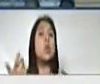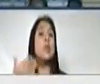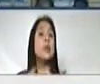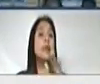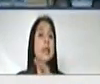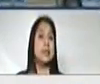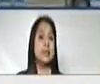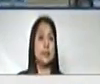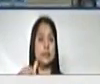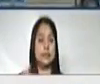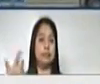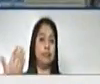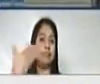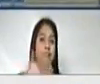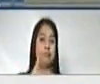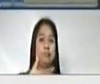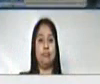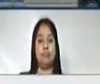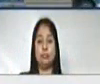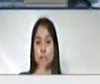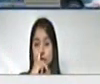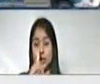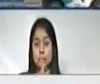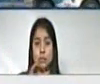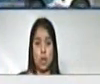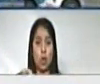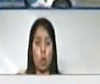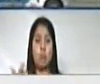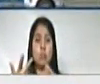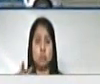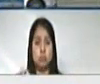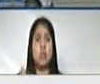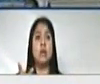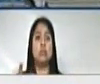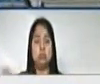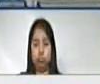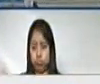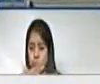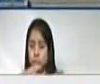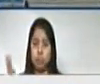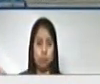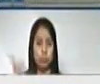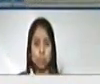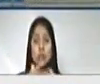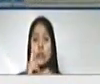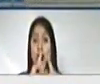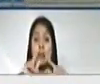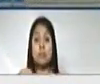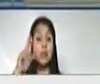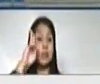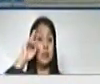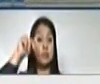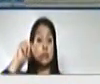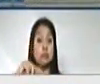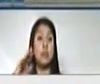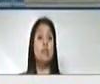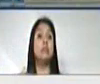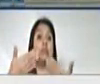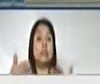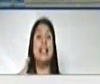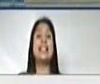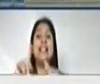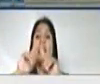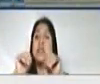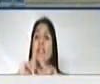70 años, para ellos poder optar a esta vacuna. Es importante hacer este procedimiento para que pueda darse de una